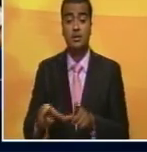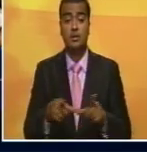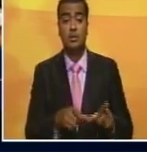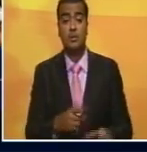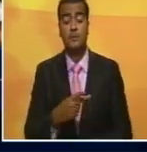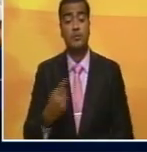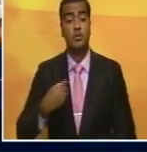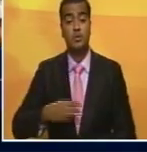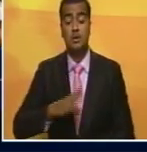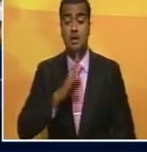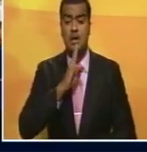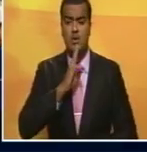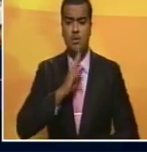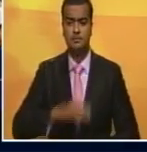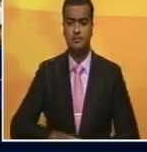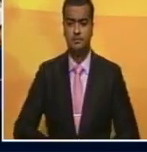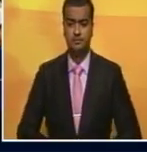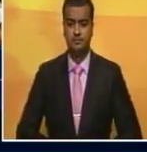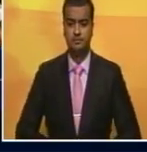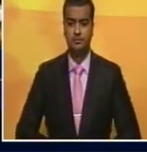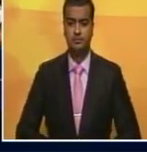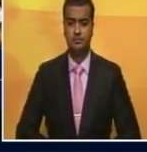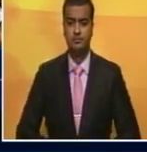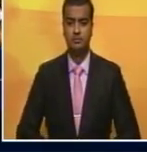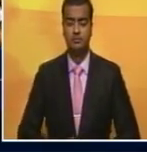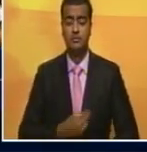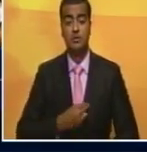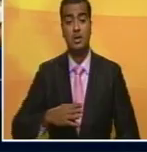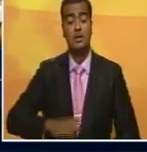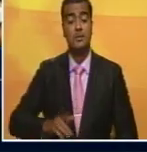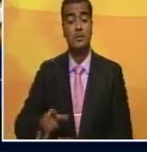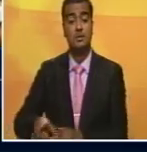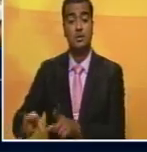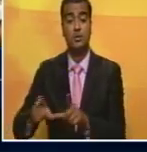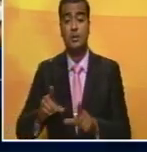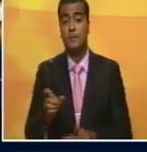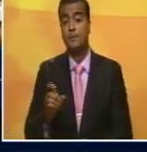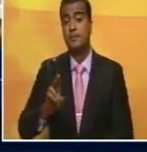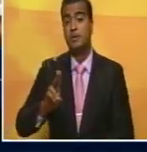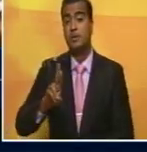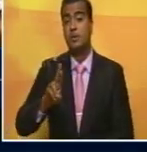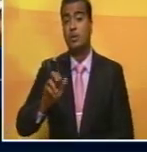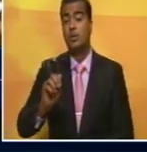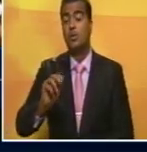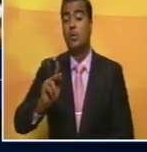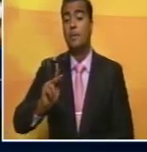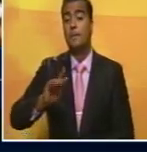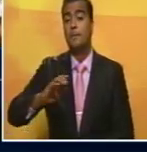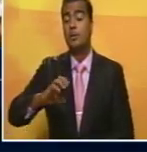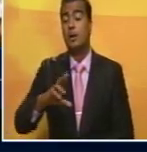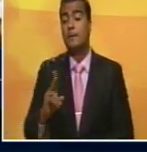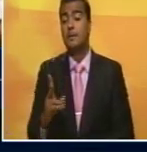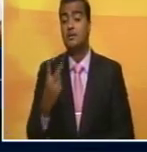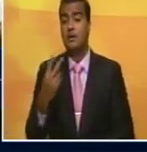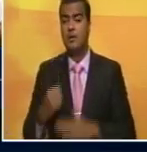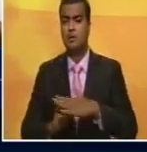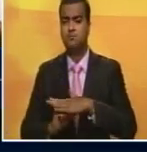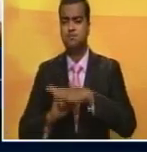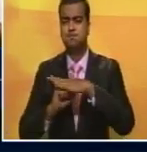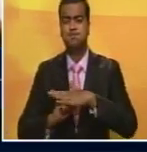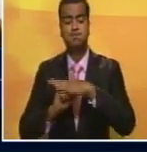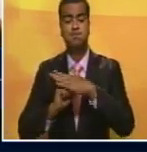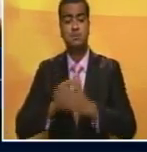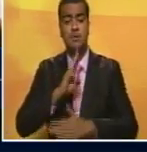no tiene agua, precisamente estábamos en la planta Guarapiche con una situación bien difícil, habían 2 bombas